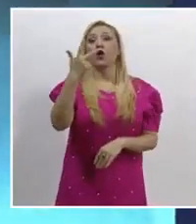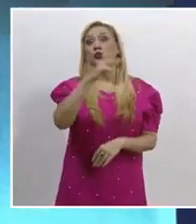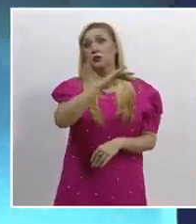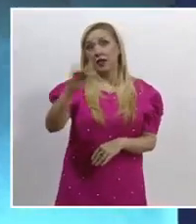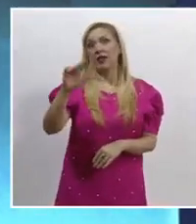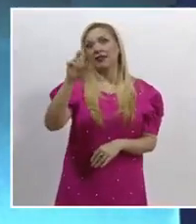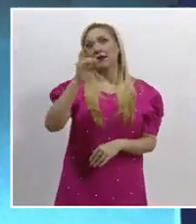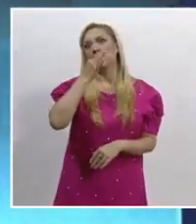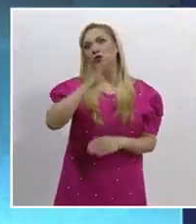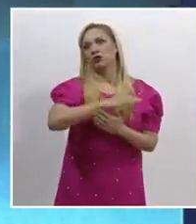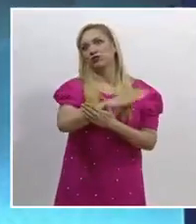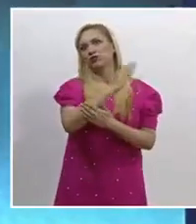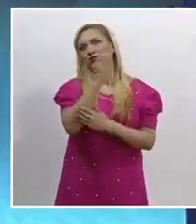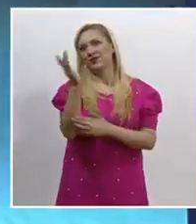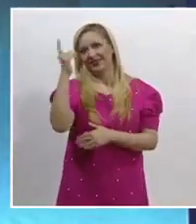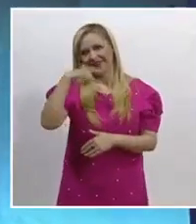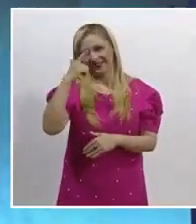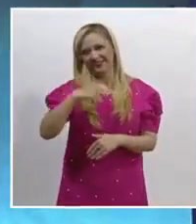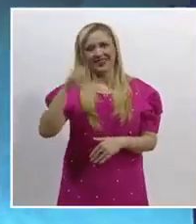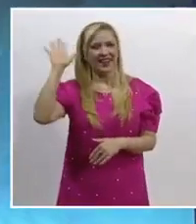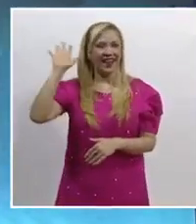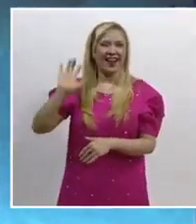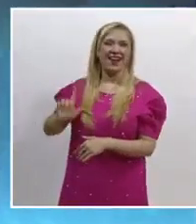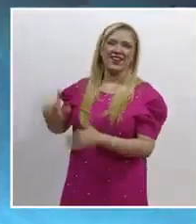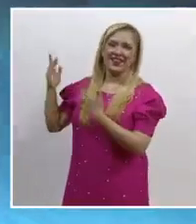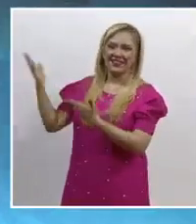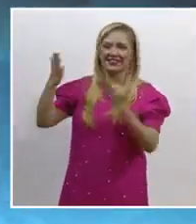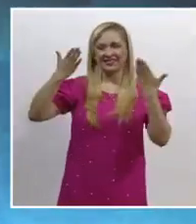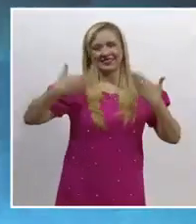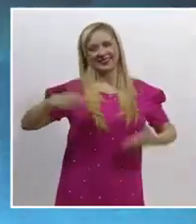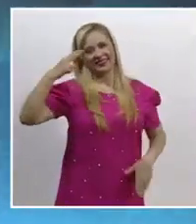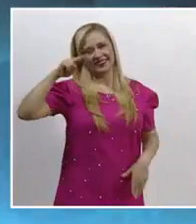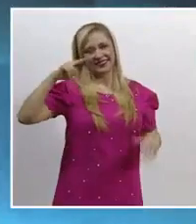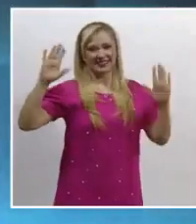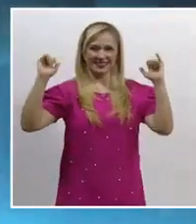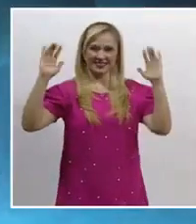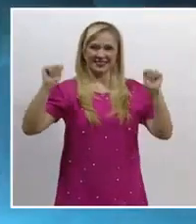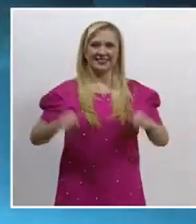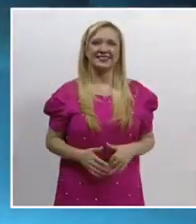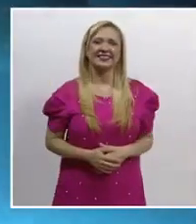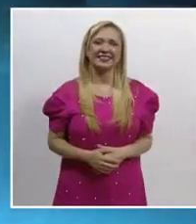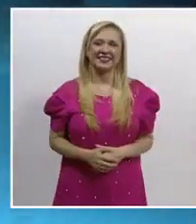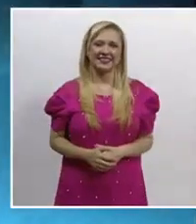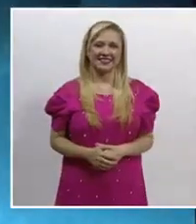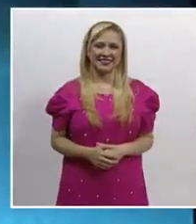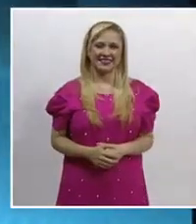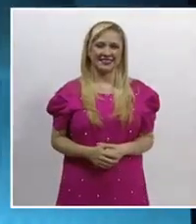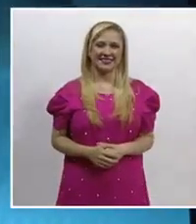noticiario nocturno. Soy Laura Murillo. Muchas gracias por su atención. Hasta pronto.